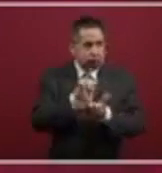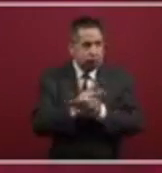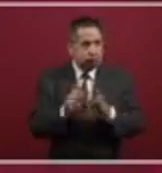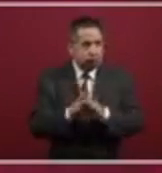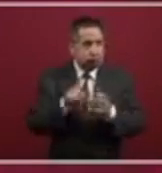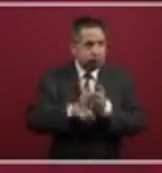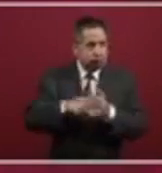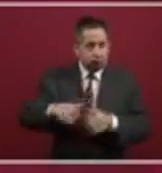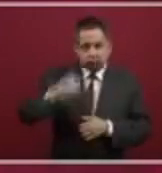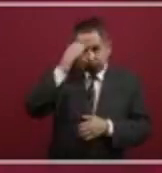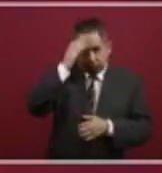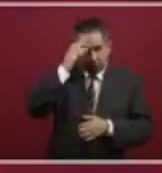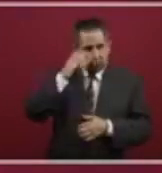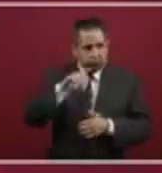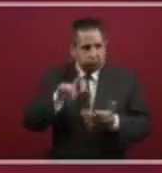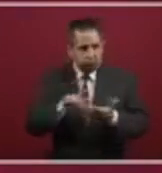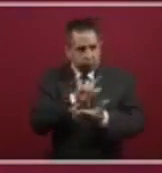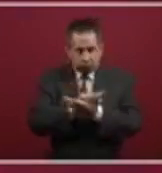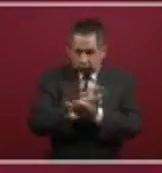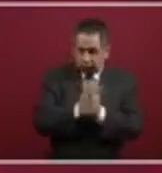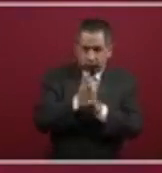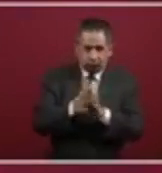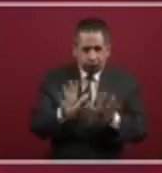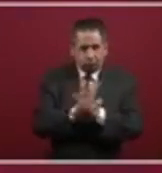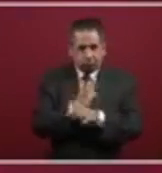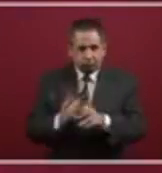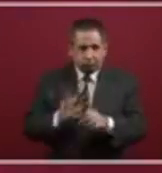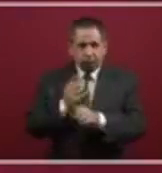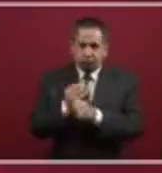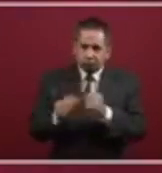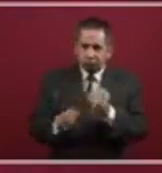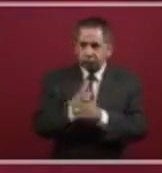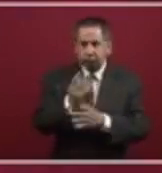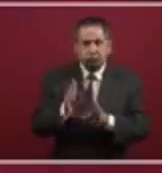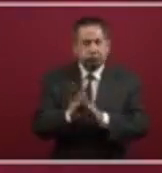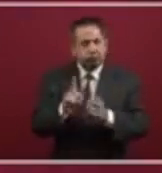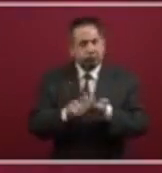conocidas como reformas estructurales, se